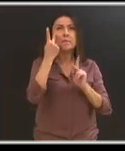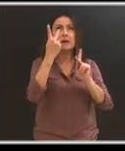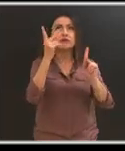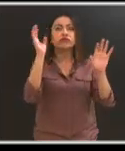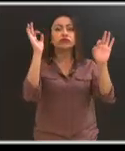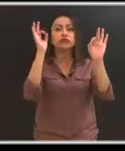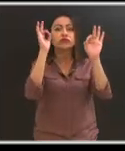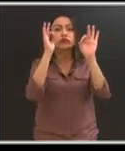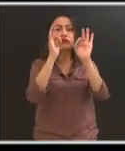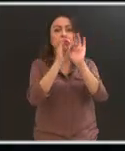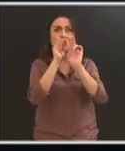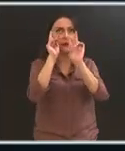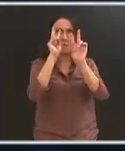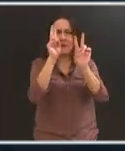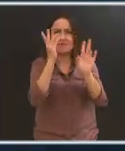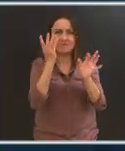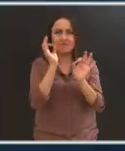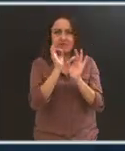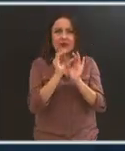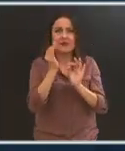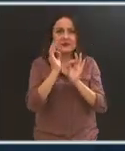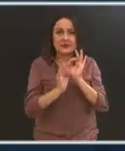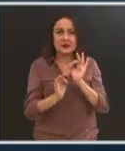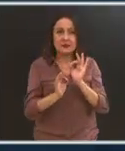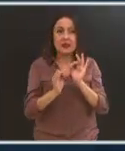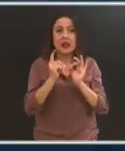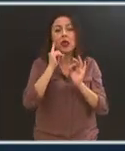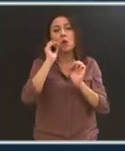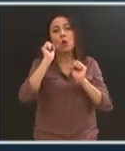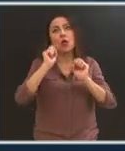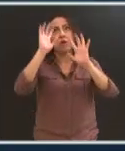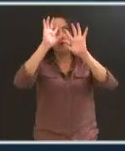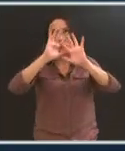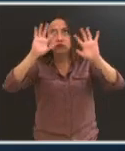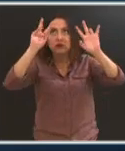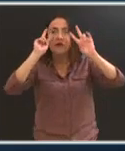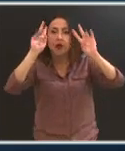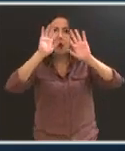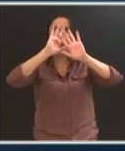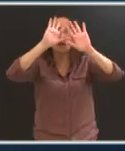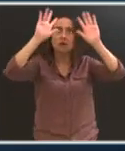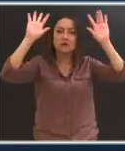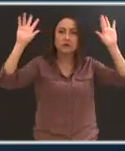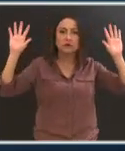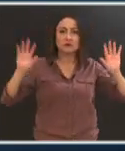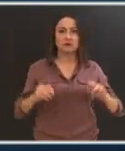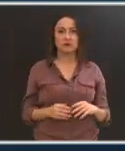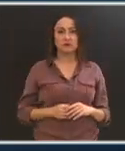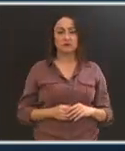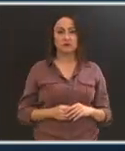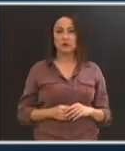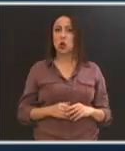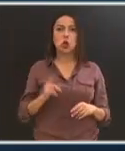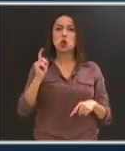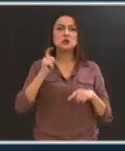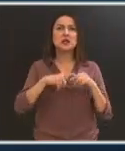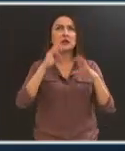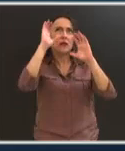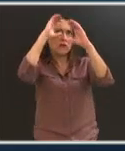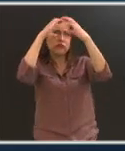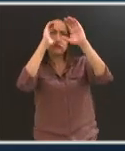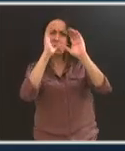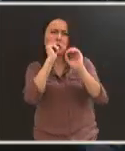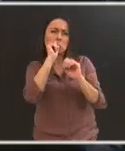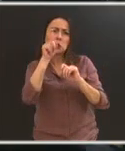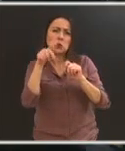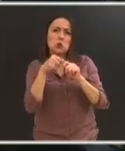a simple vista, siempre y cuando las condiciones meteorológicas lo permitan. No se ocupa instrumentos para observarlo, pues es